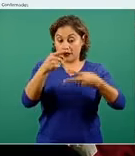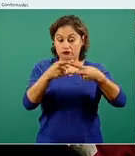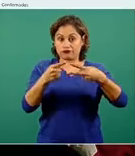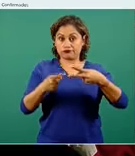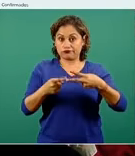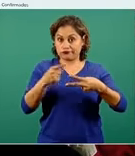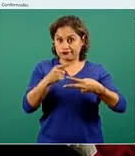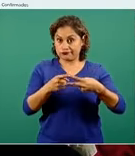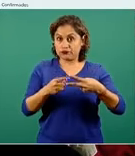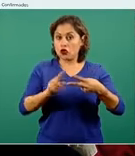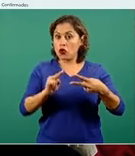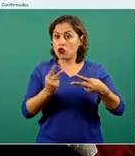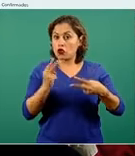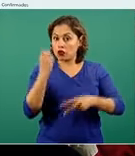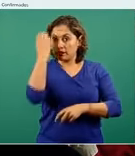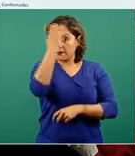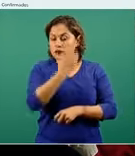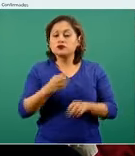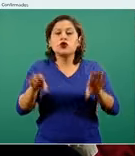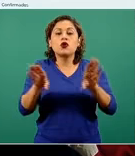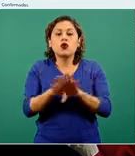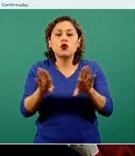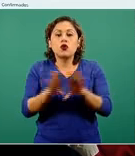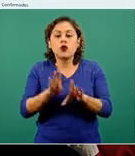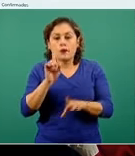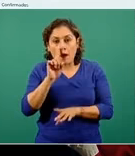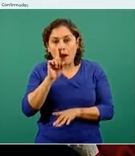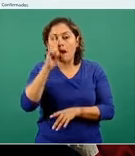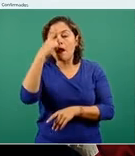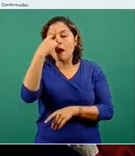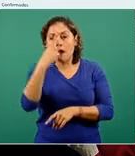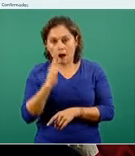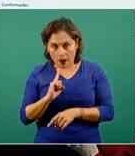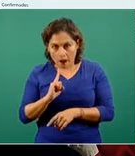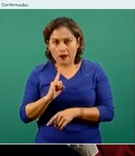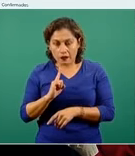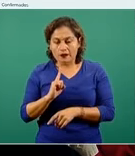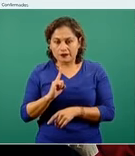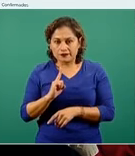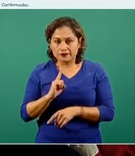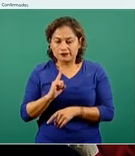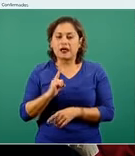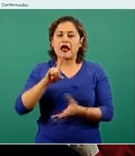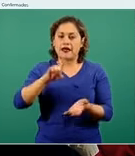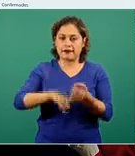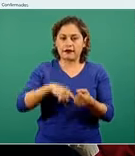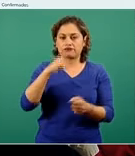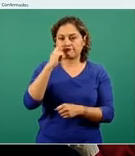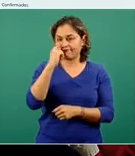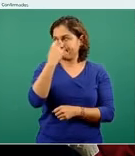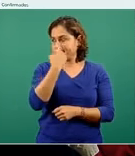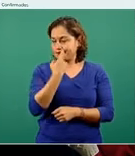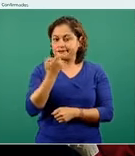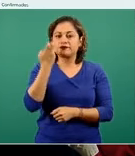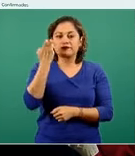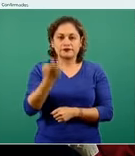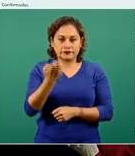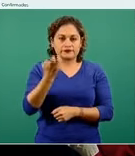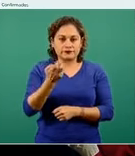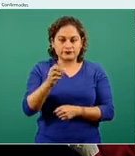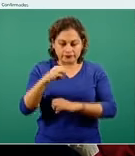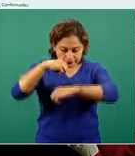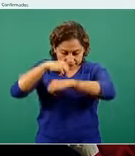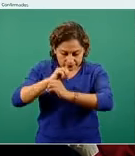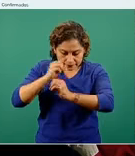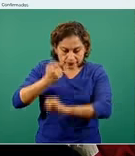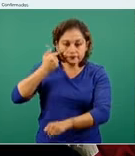siendo un hisopo que toma las secreciones que se encuentran en la faringe o en la nasofaringe y por lo tanto entonces, por eso hablamos